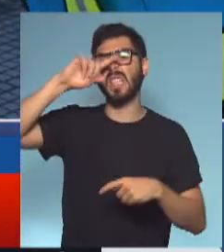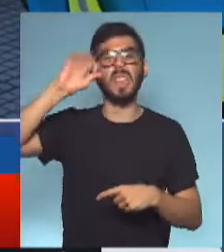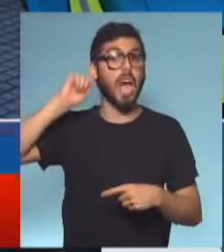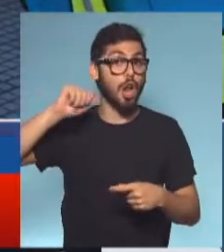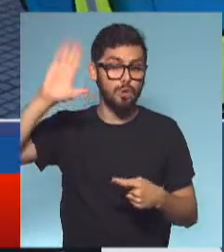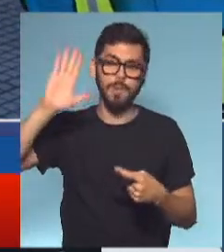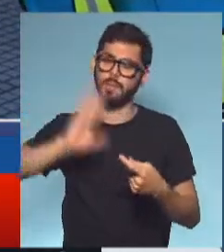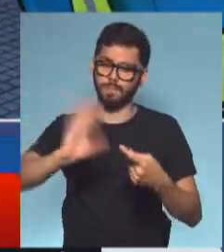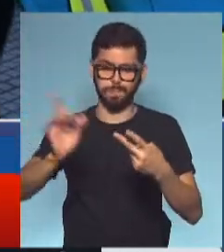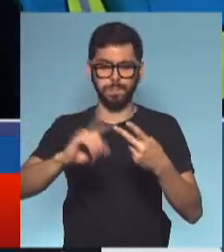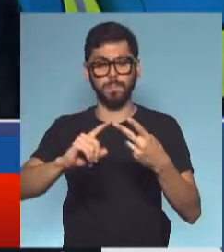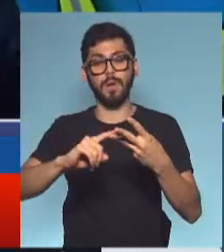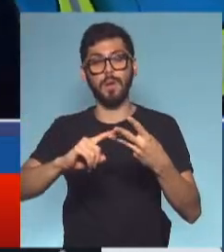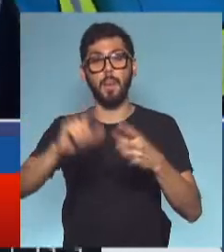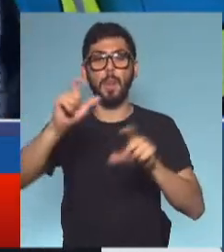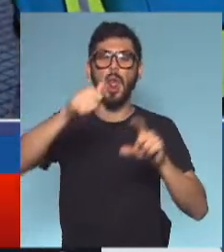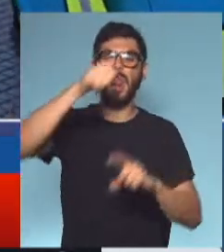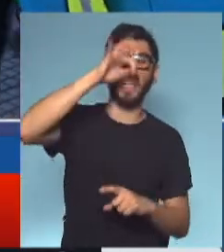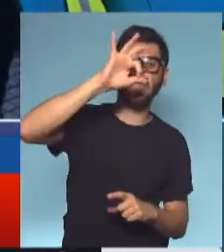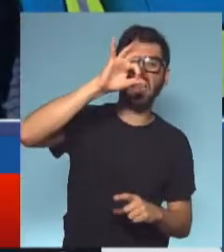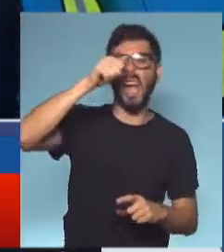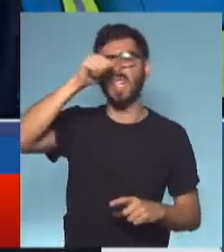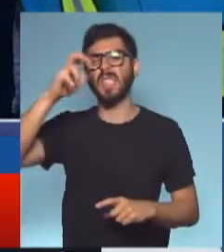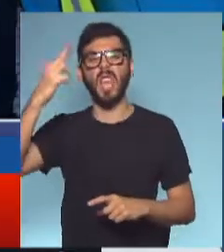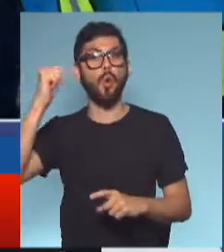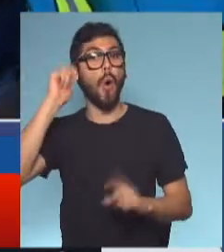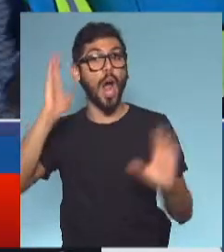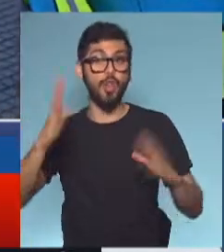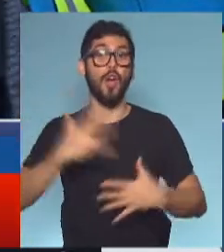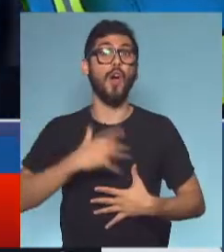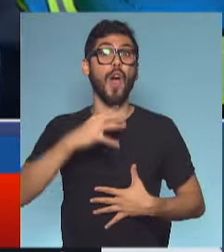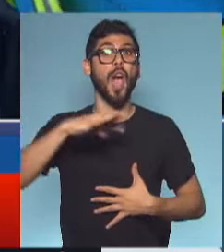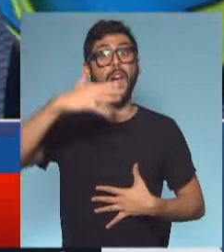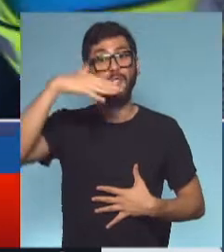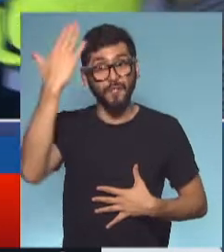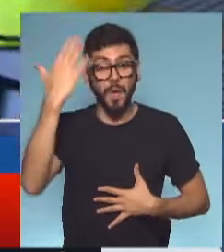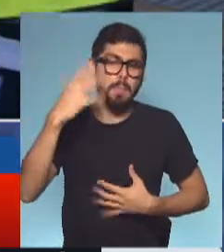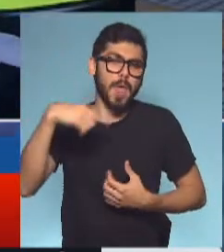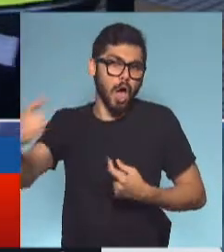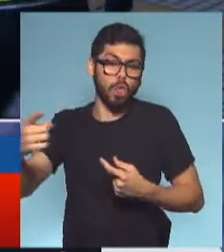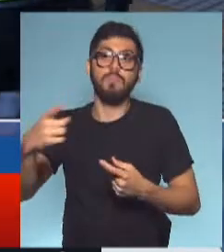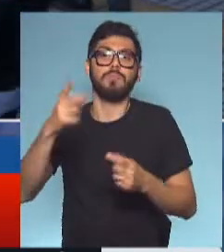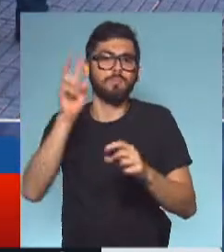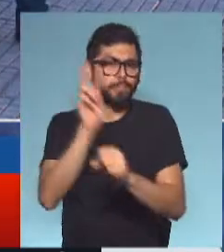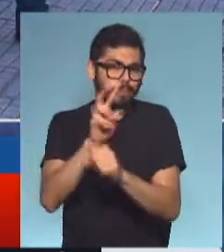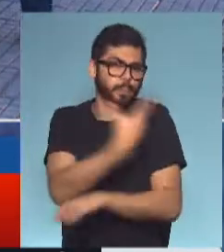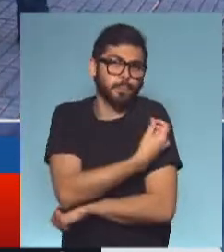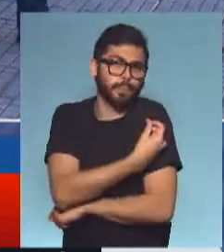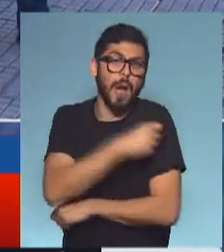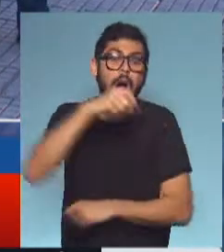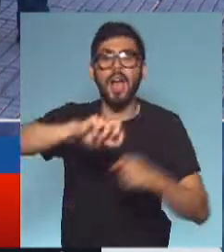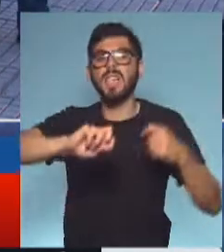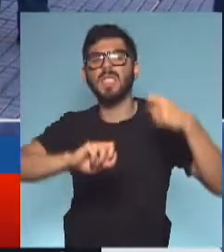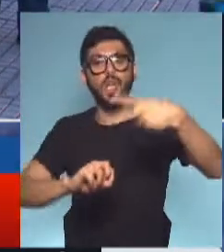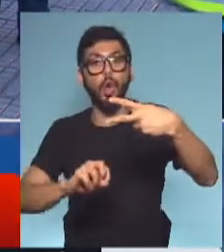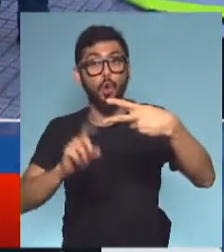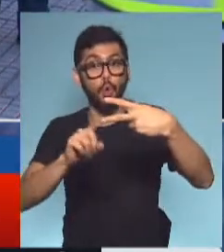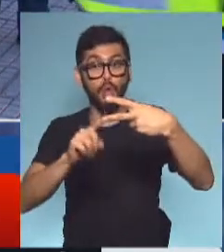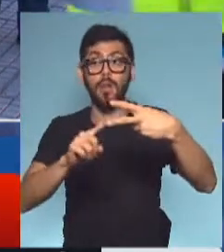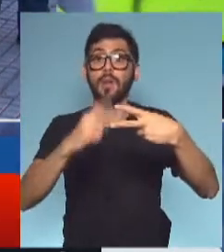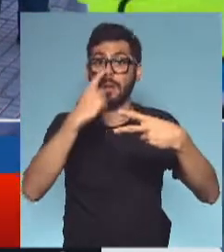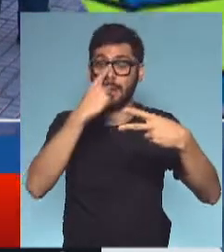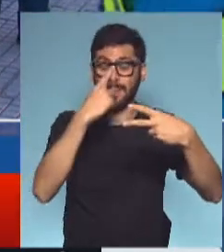personas de entre 60 y 69 años con enfermedades de base. Ahora estamos avanzando con nuestro segundo hito, que es sumar a toda esa